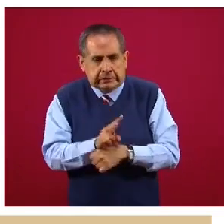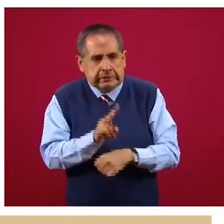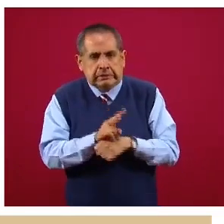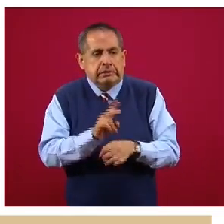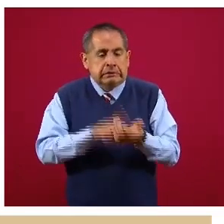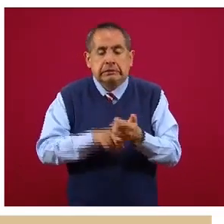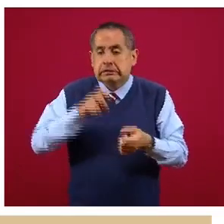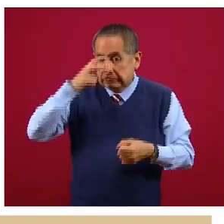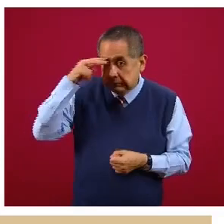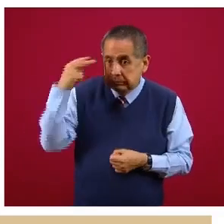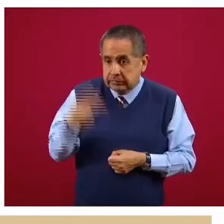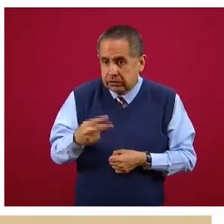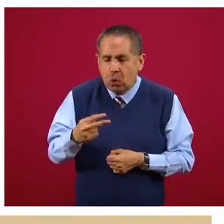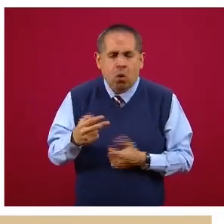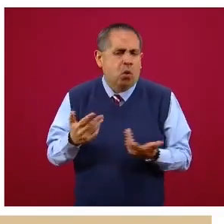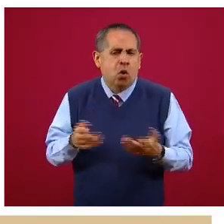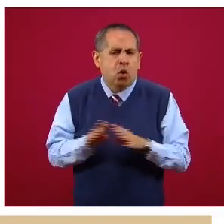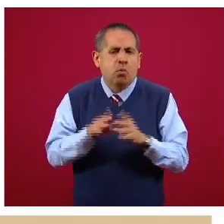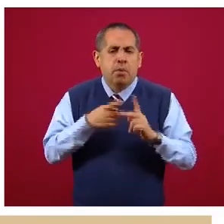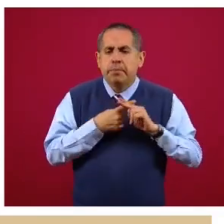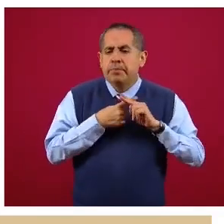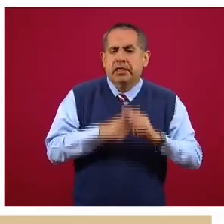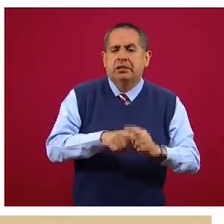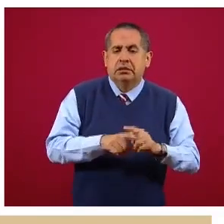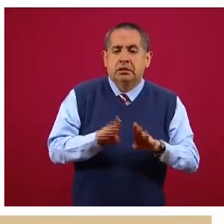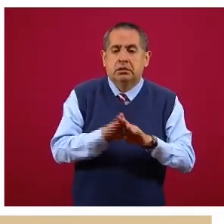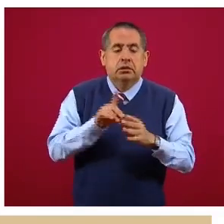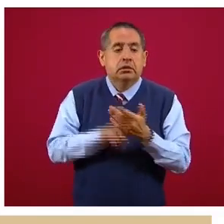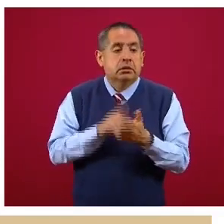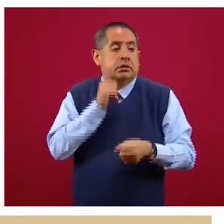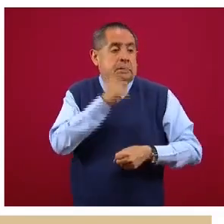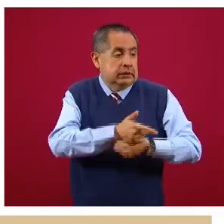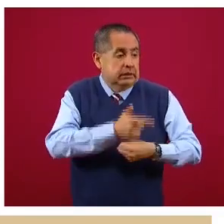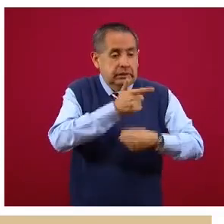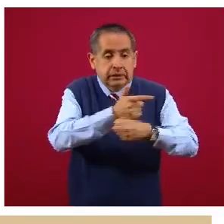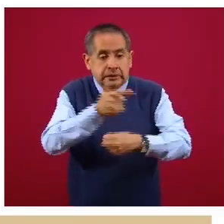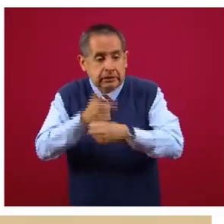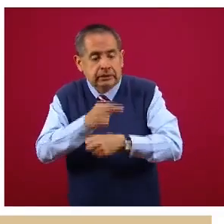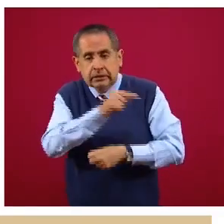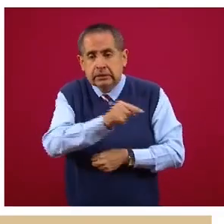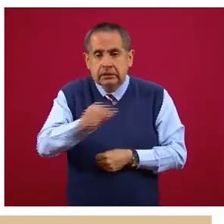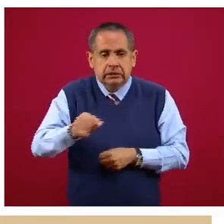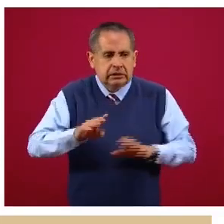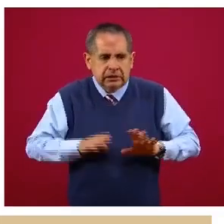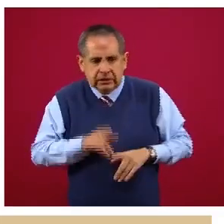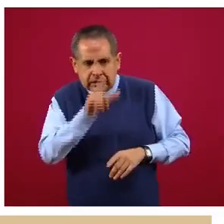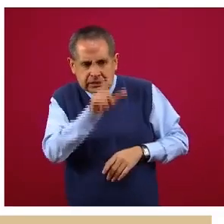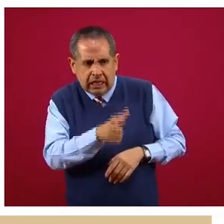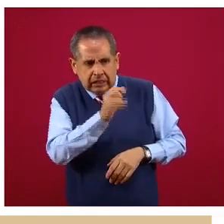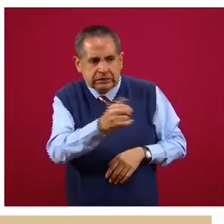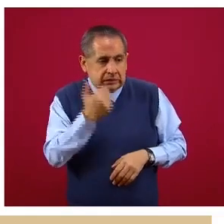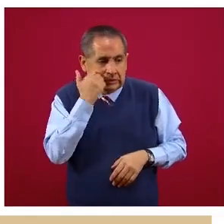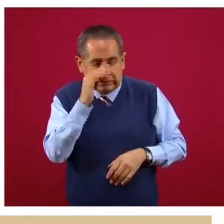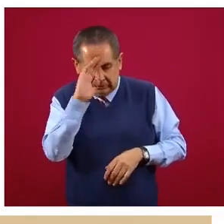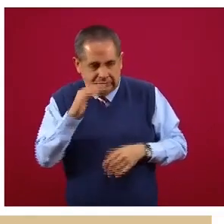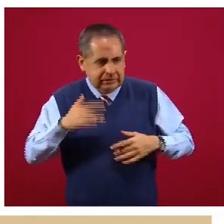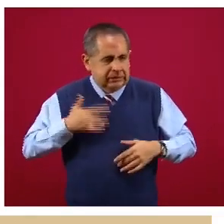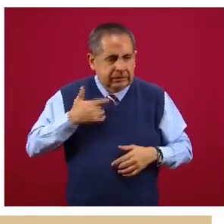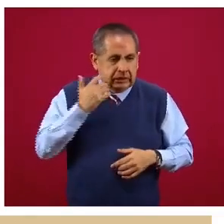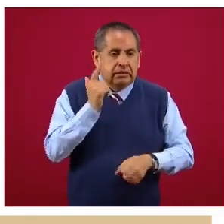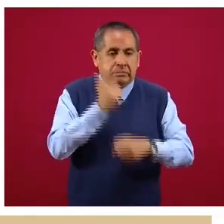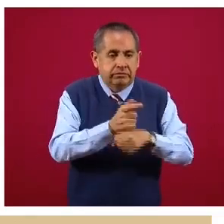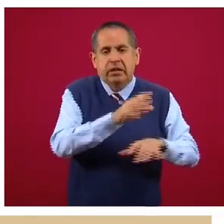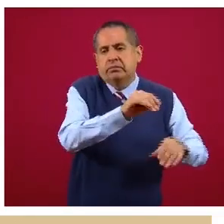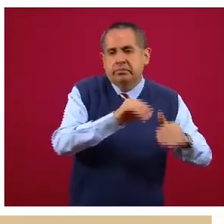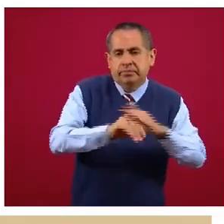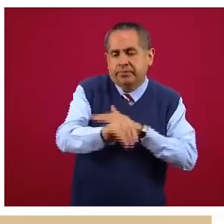en México empieza desde el momento en que se detectan los casos por sus características clínicas, cuando tienen los síntomas. No